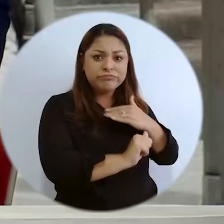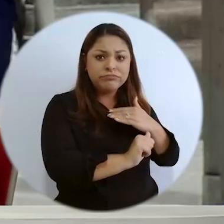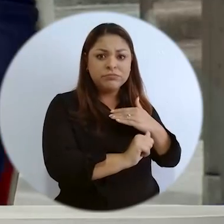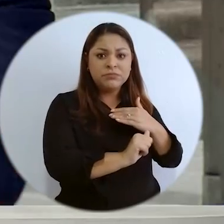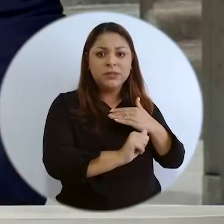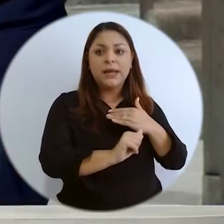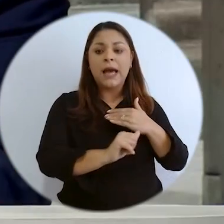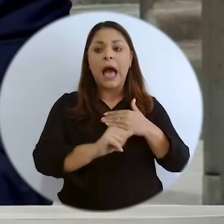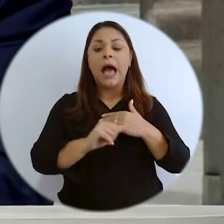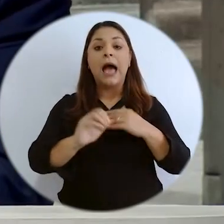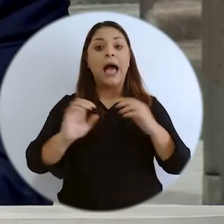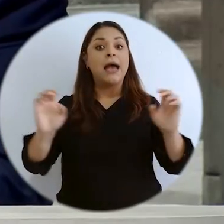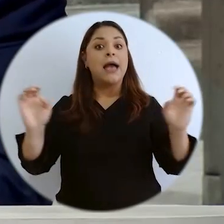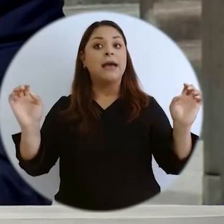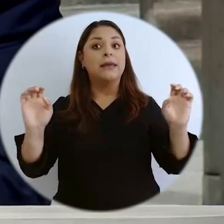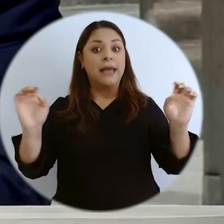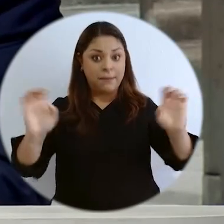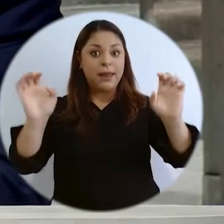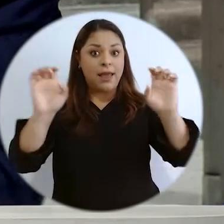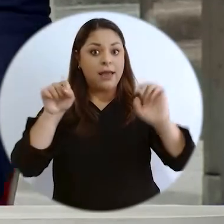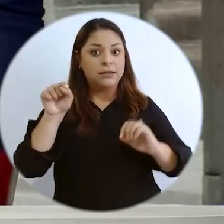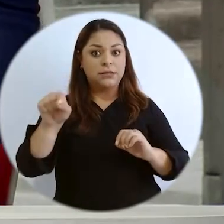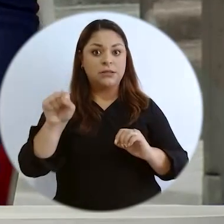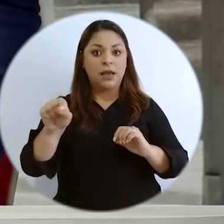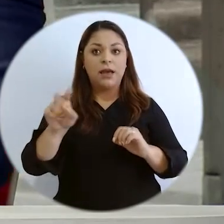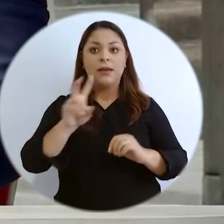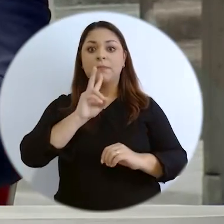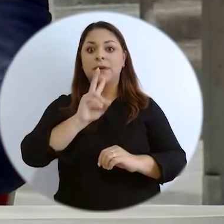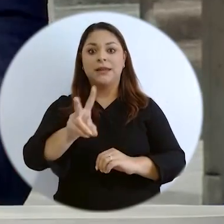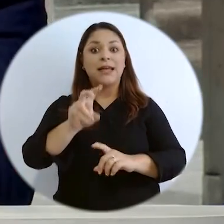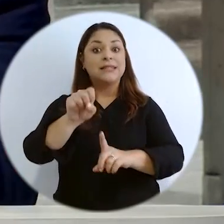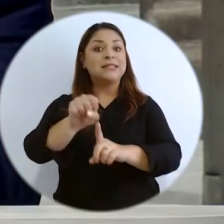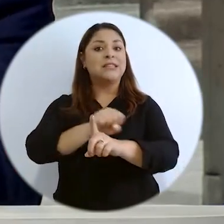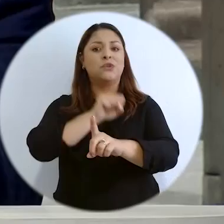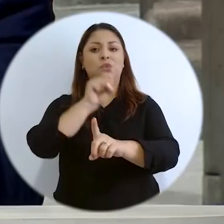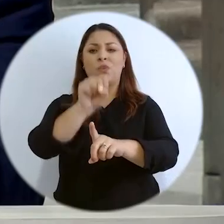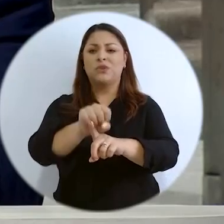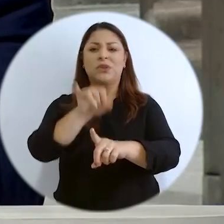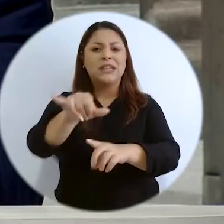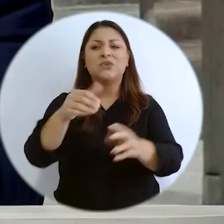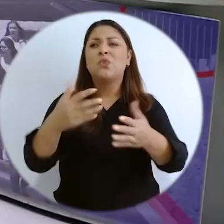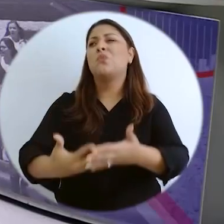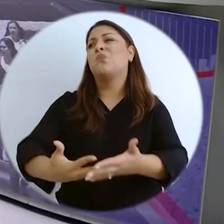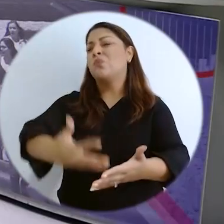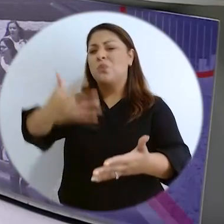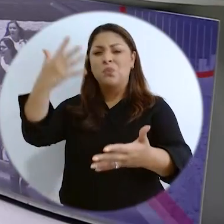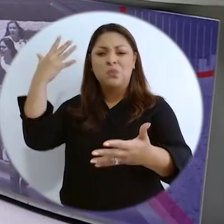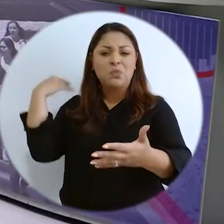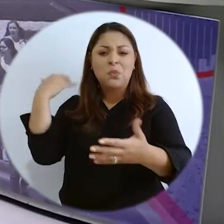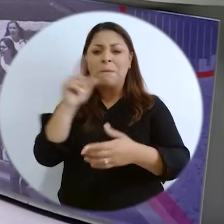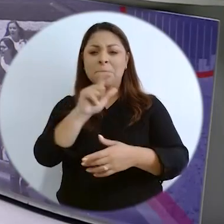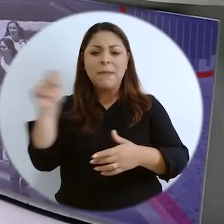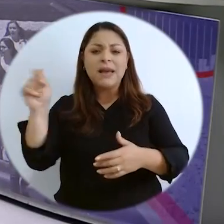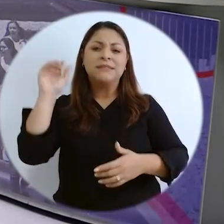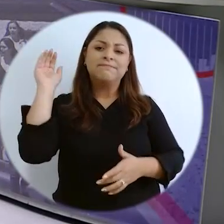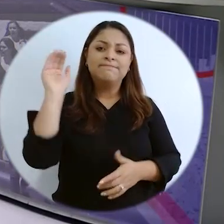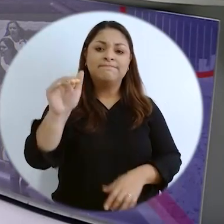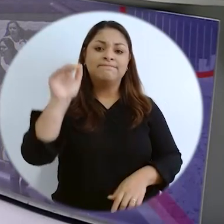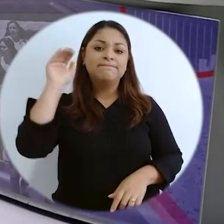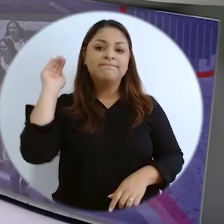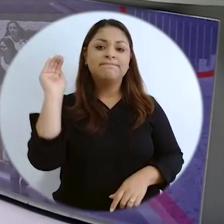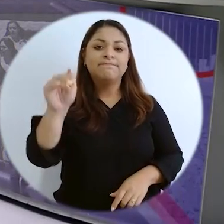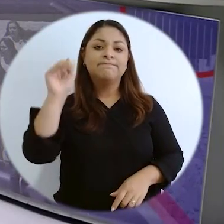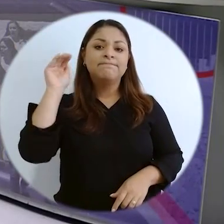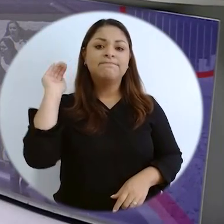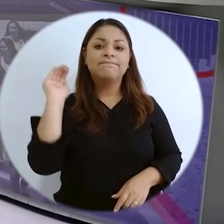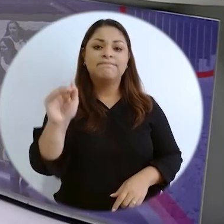cubrirlo bajo el velo de una emergencia, cuando es una situación advertida desde meses antes.